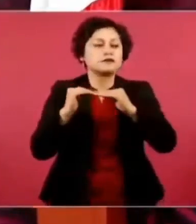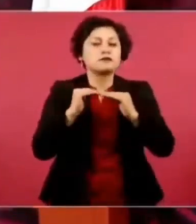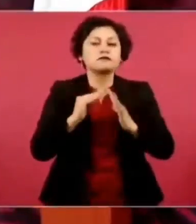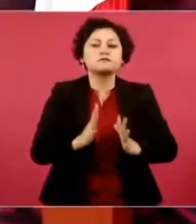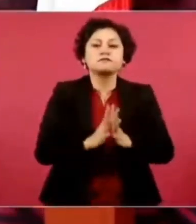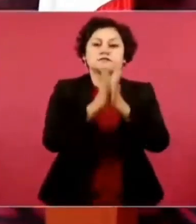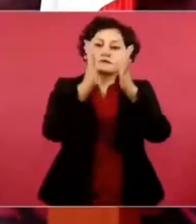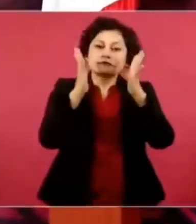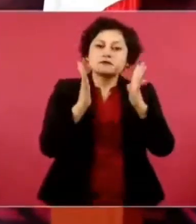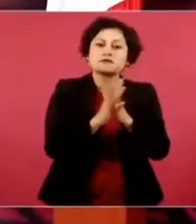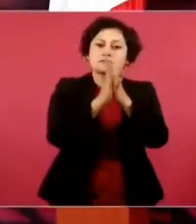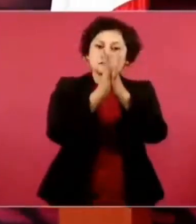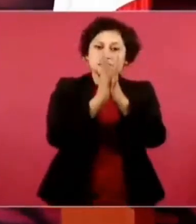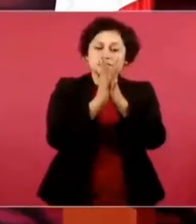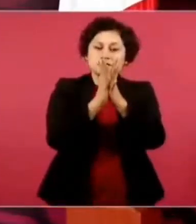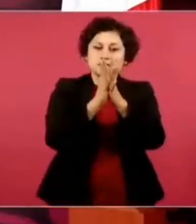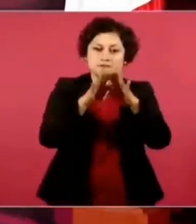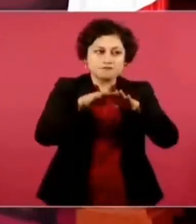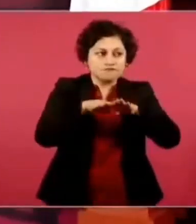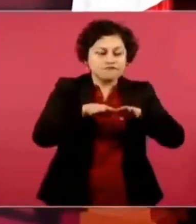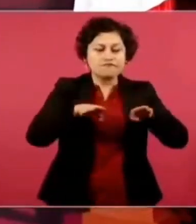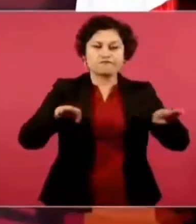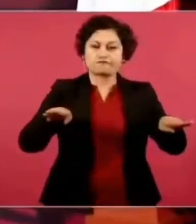pero eso no es democracia,